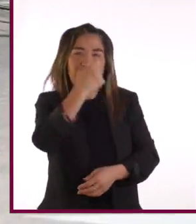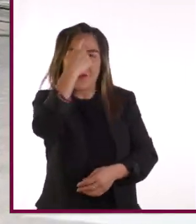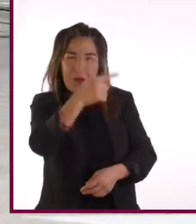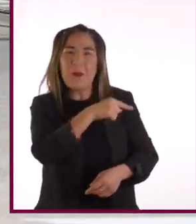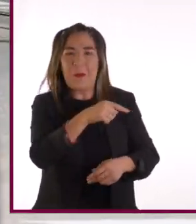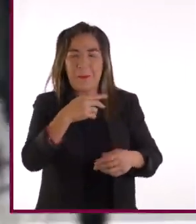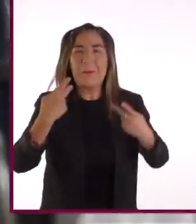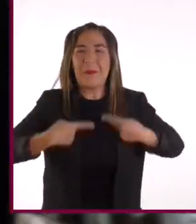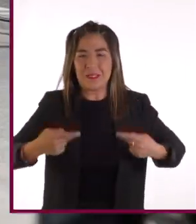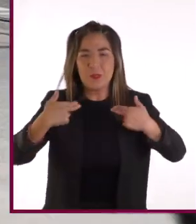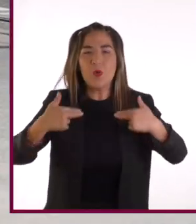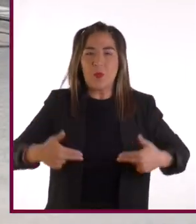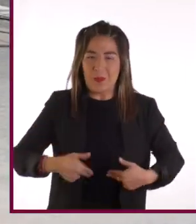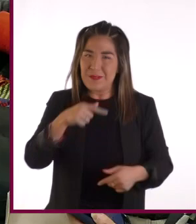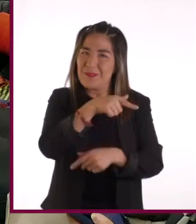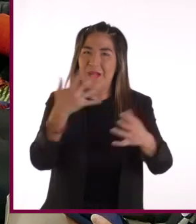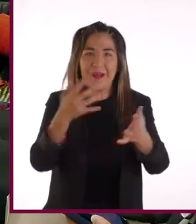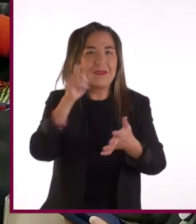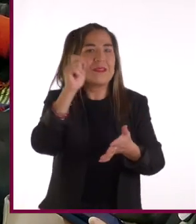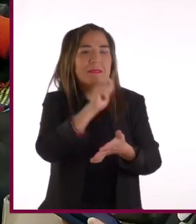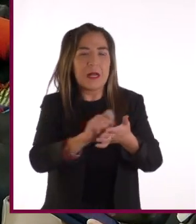es nuevamente mi